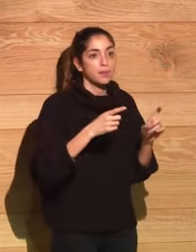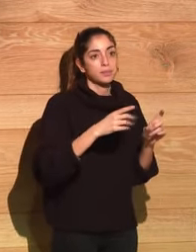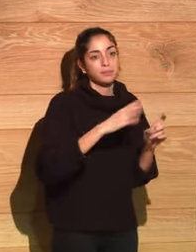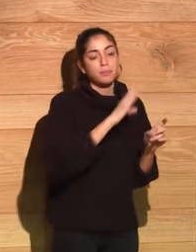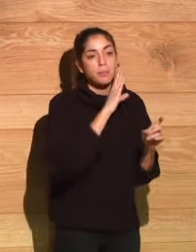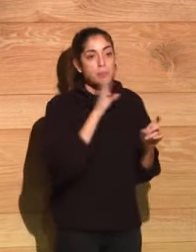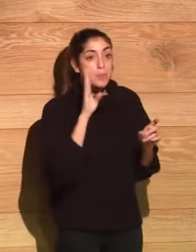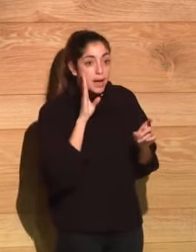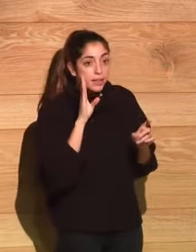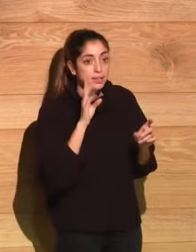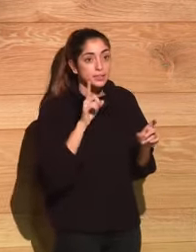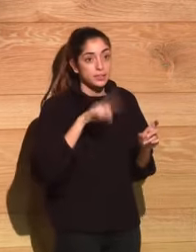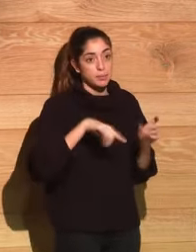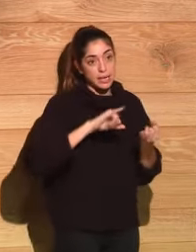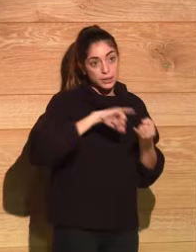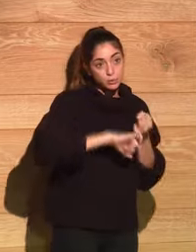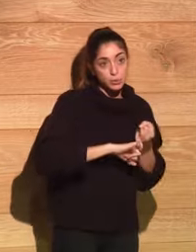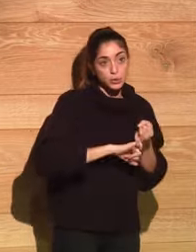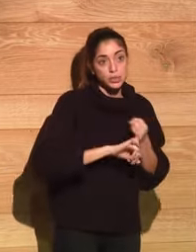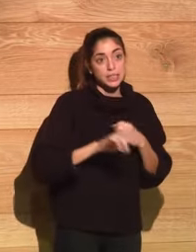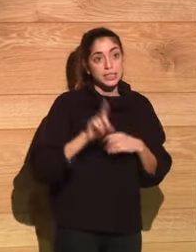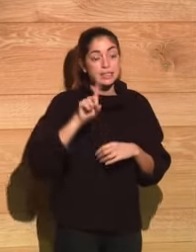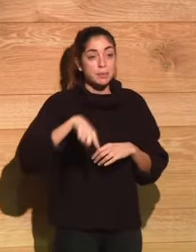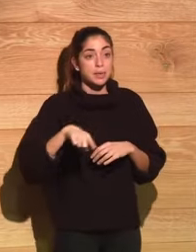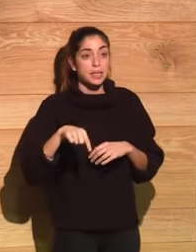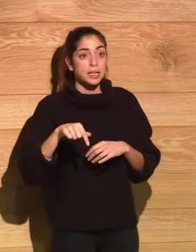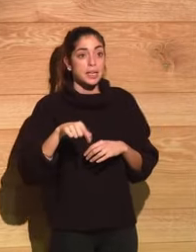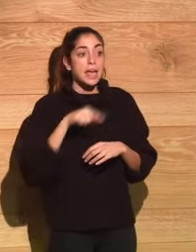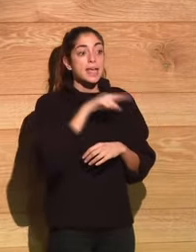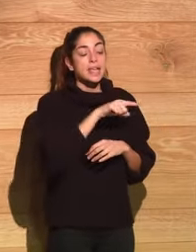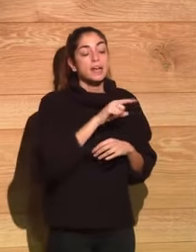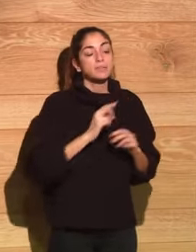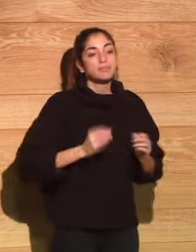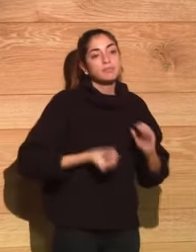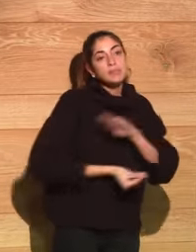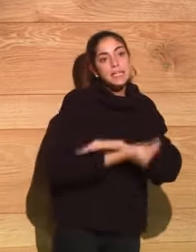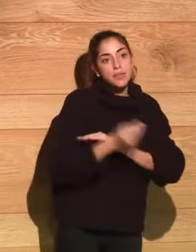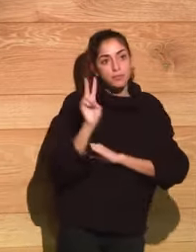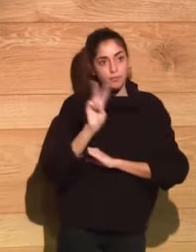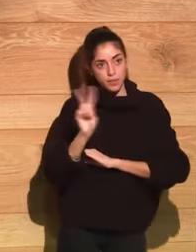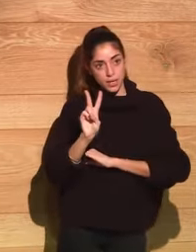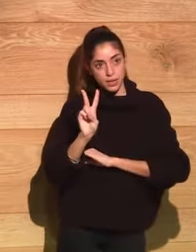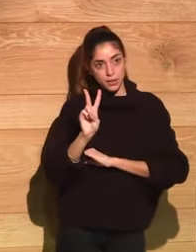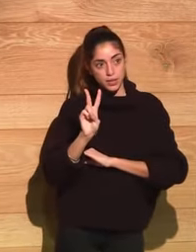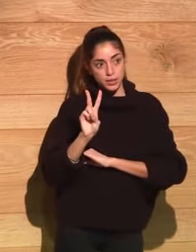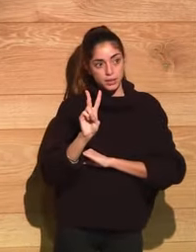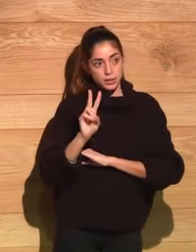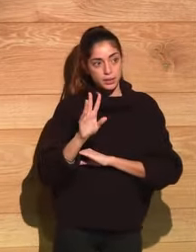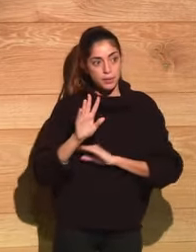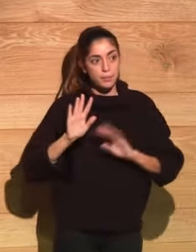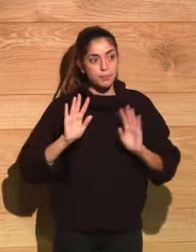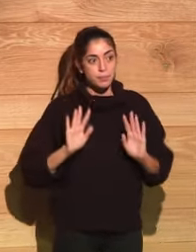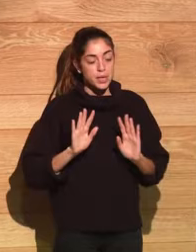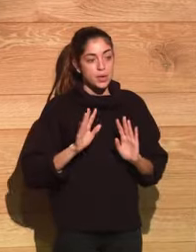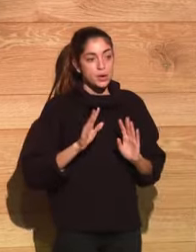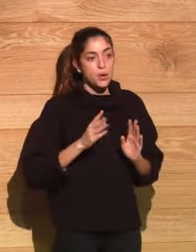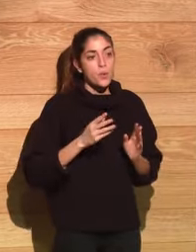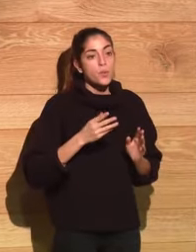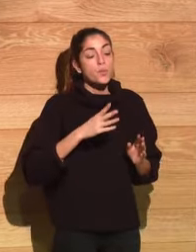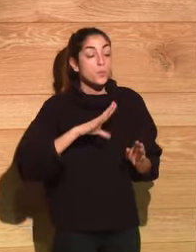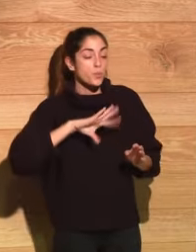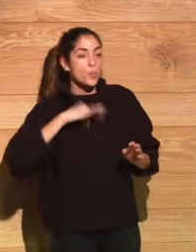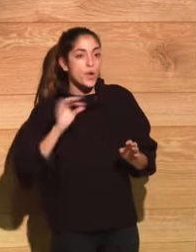Bellas Artes de San Fernando, aquí ya en Madrid, porque ella nació en Valladolid, lo cual quiere decir que se puede ser un gran creador y ser de